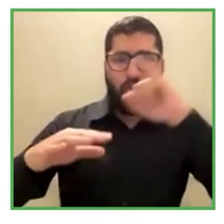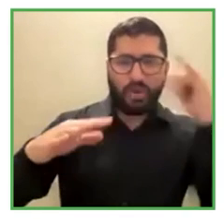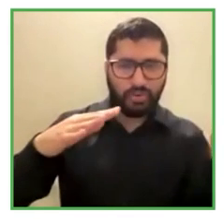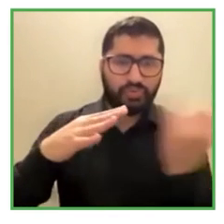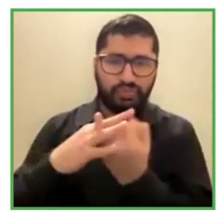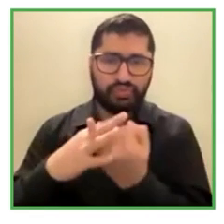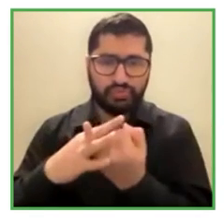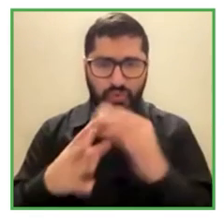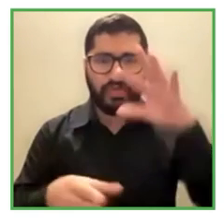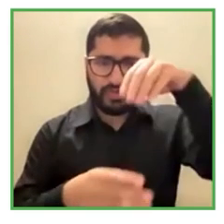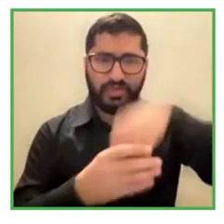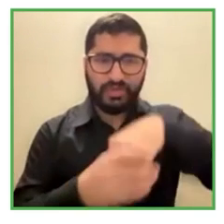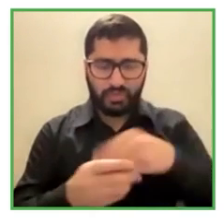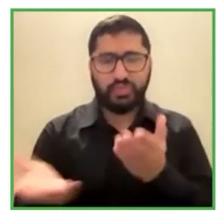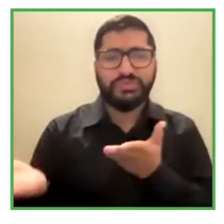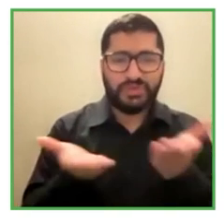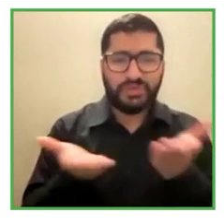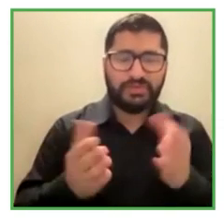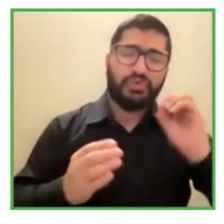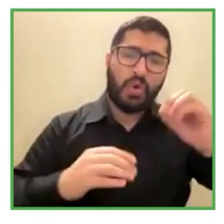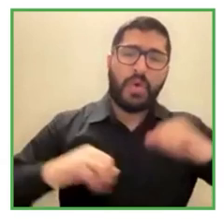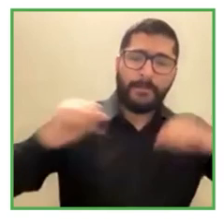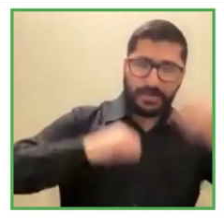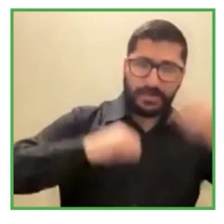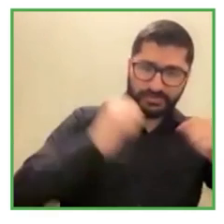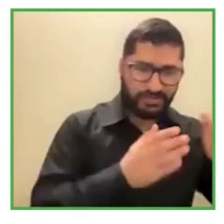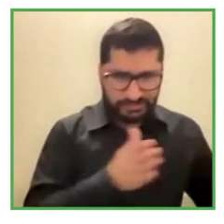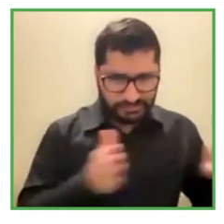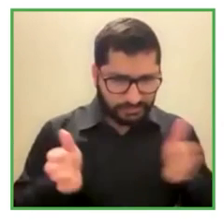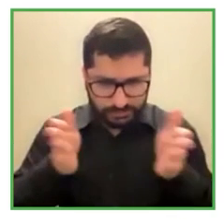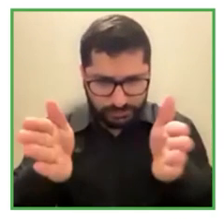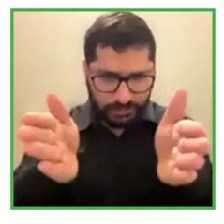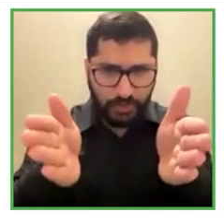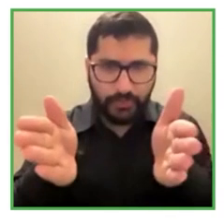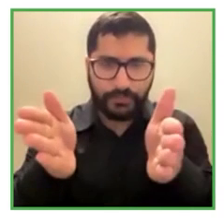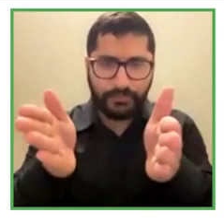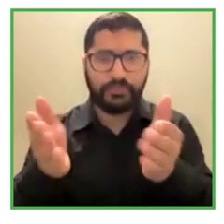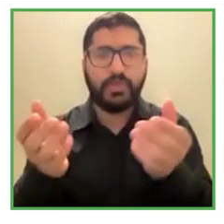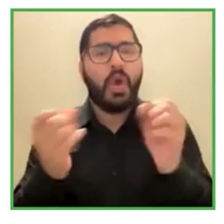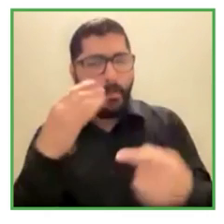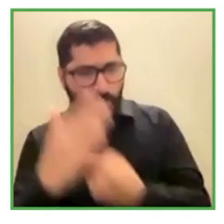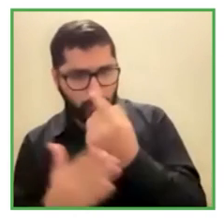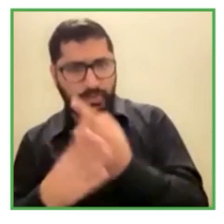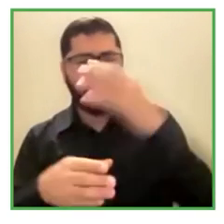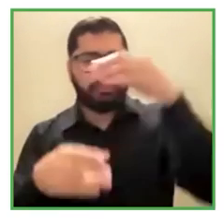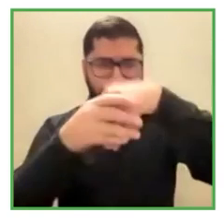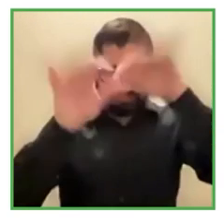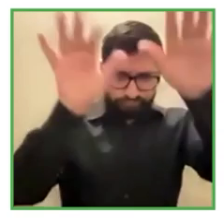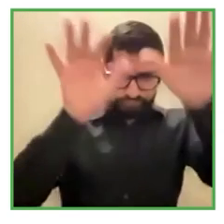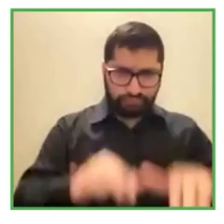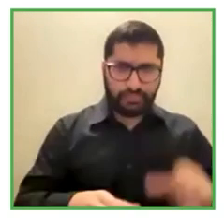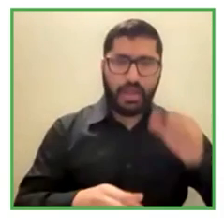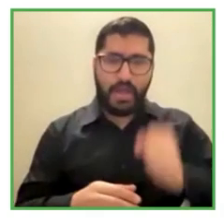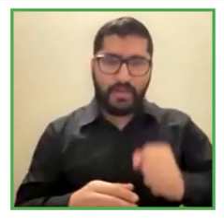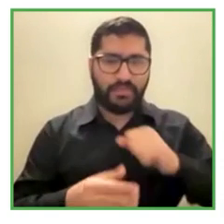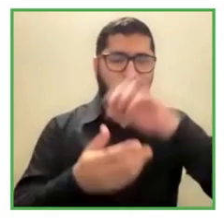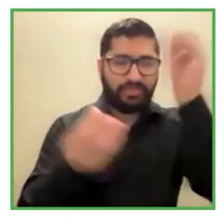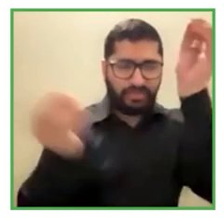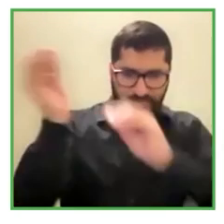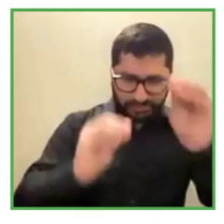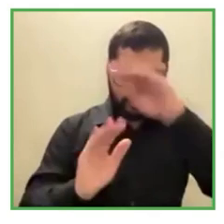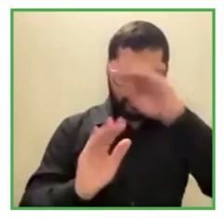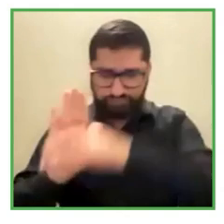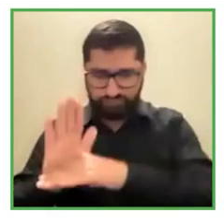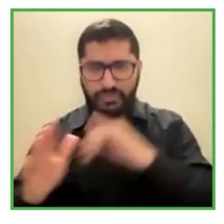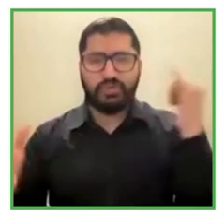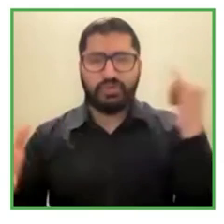que se muevan en la dirección de digital para tener diseños inclusivos y todo lo que ha sido creado